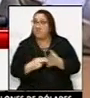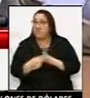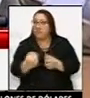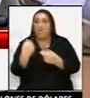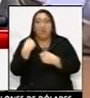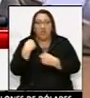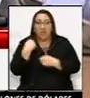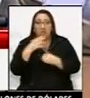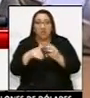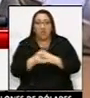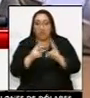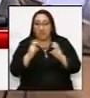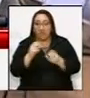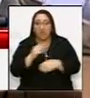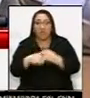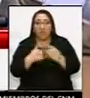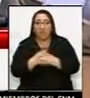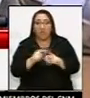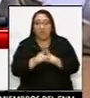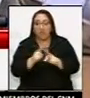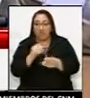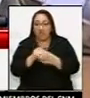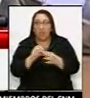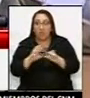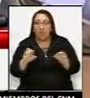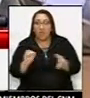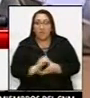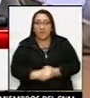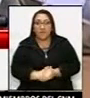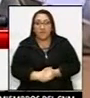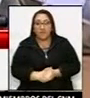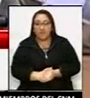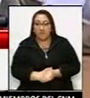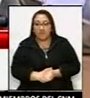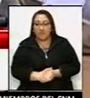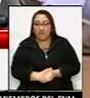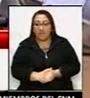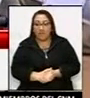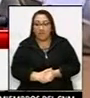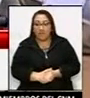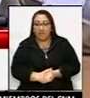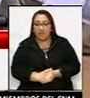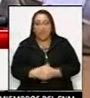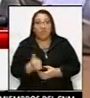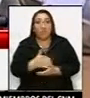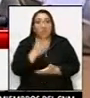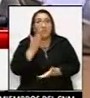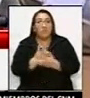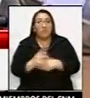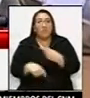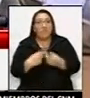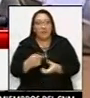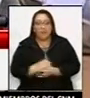representan en términos del número de población? No. El otro problema es el